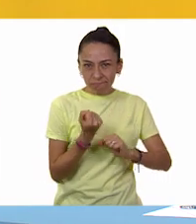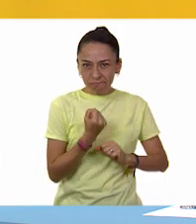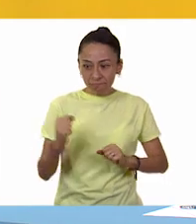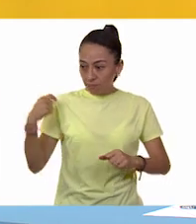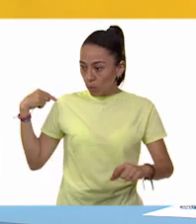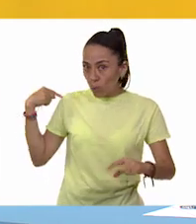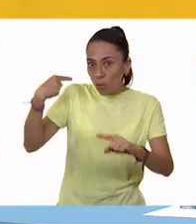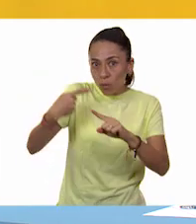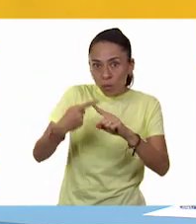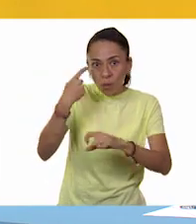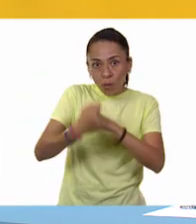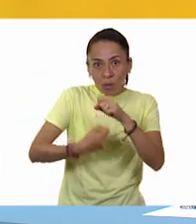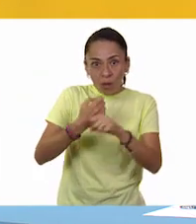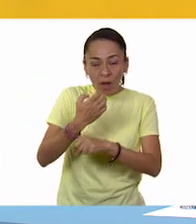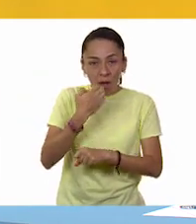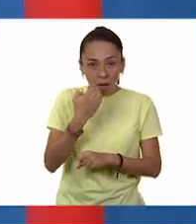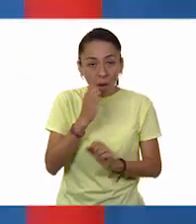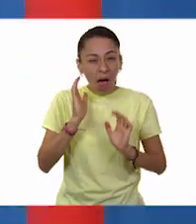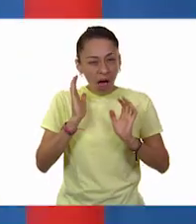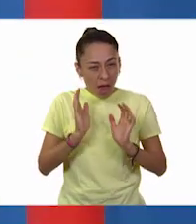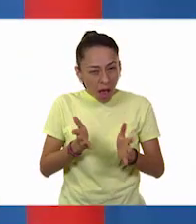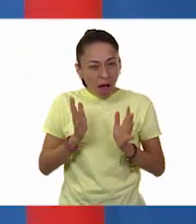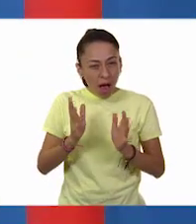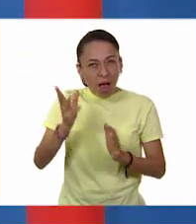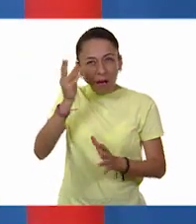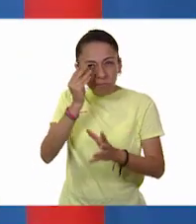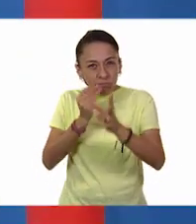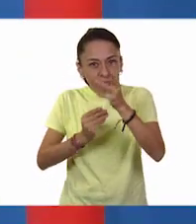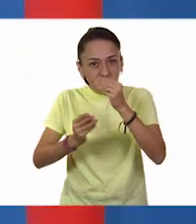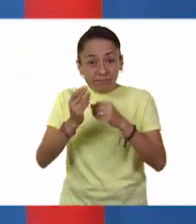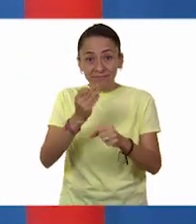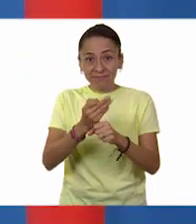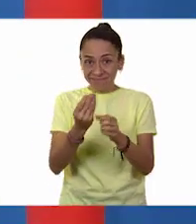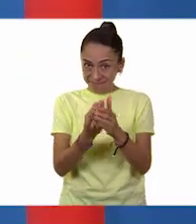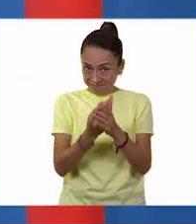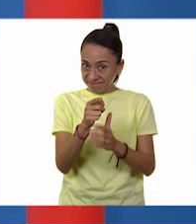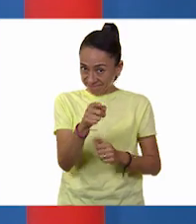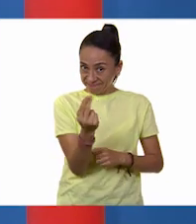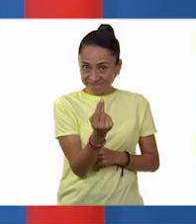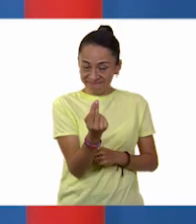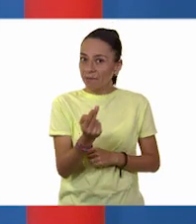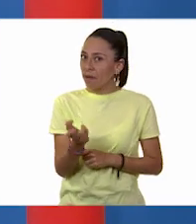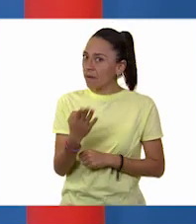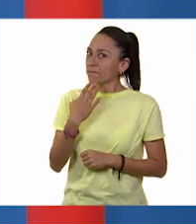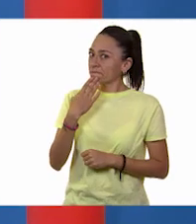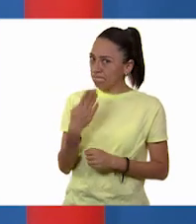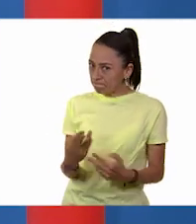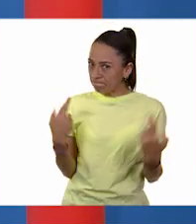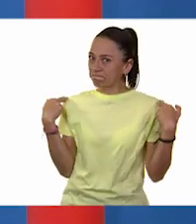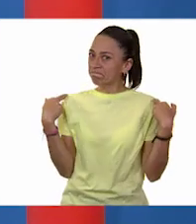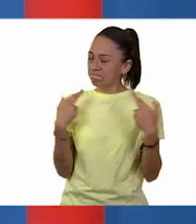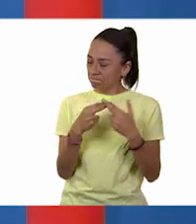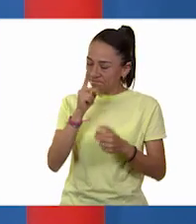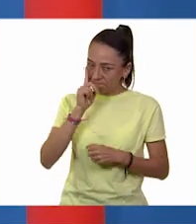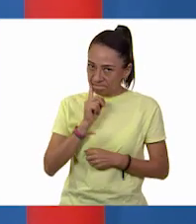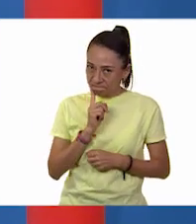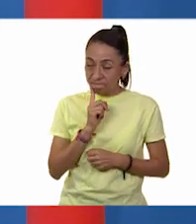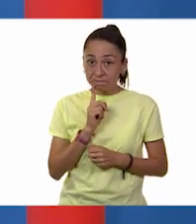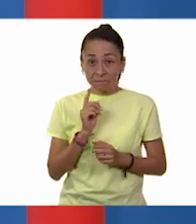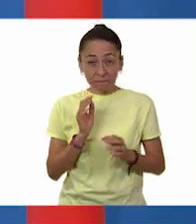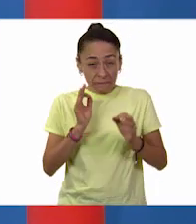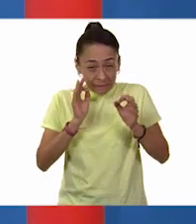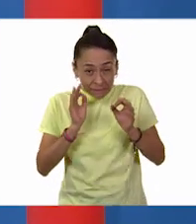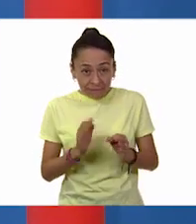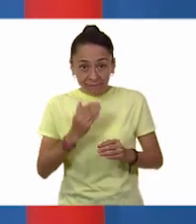se necesitarán en esta clase. Muy buen día, maestra. Y para comenzar bien preparadas y preparados, vamos a escuchar